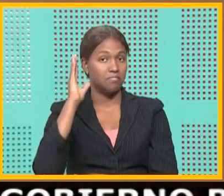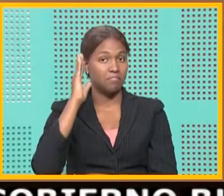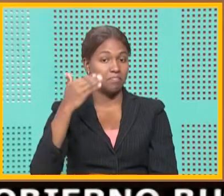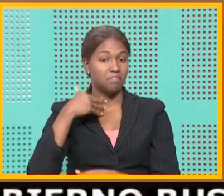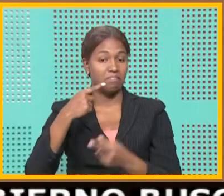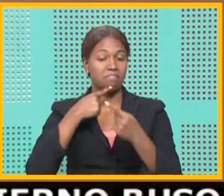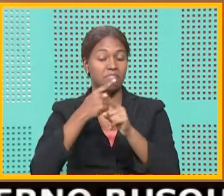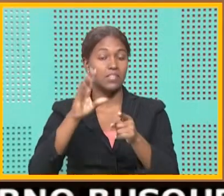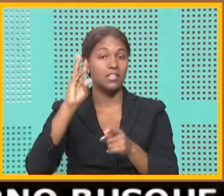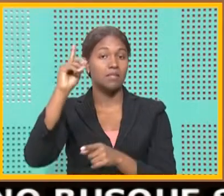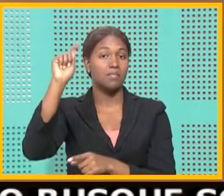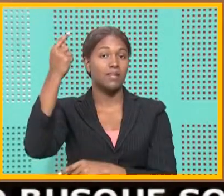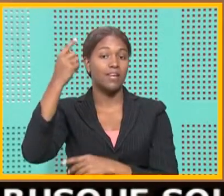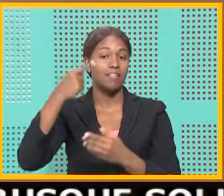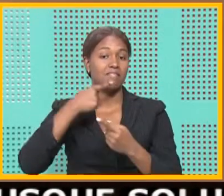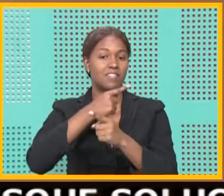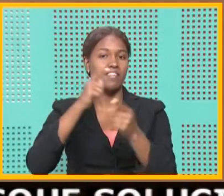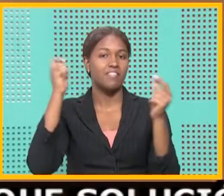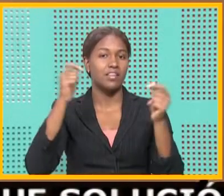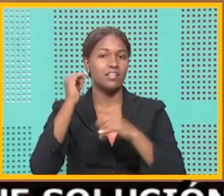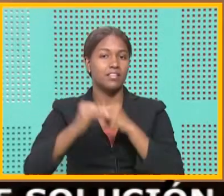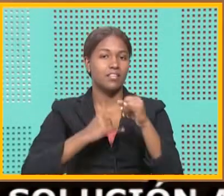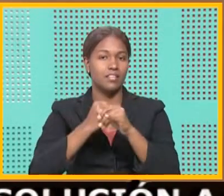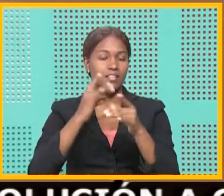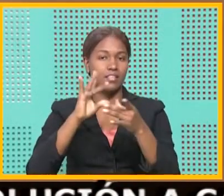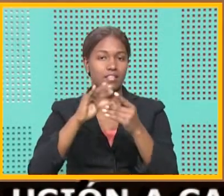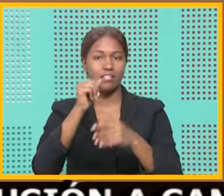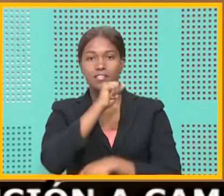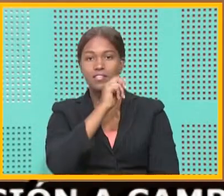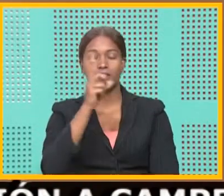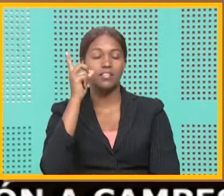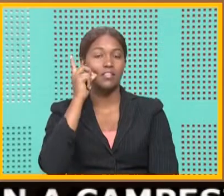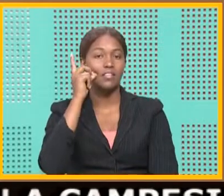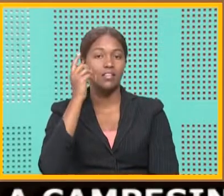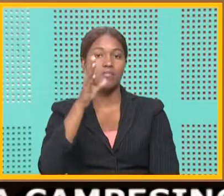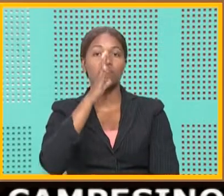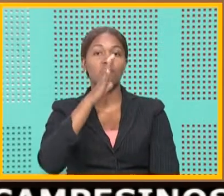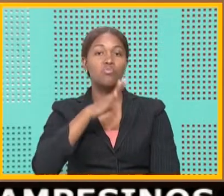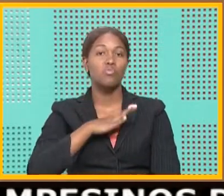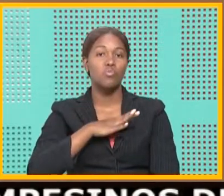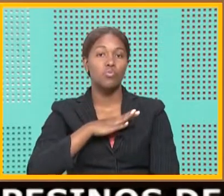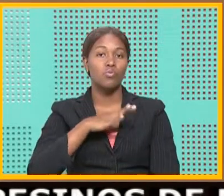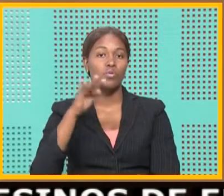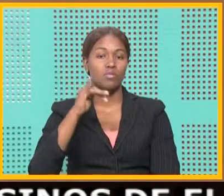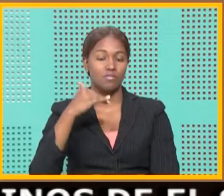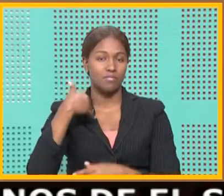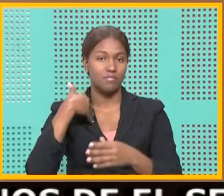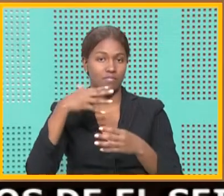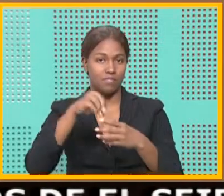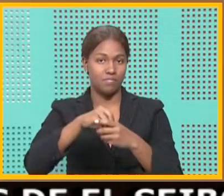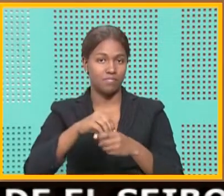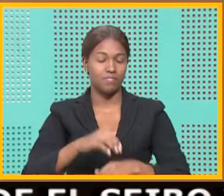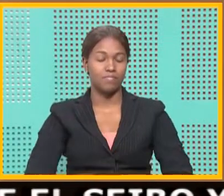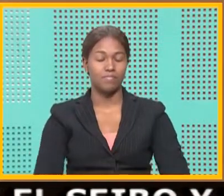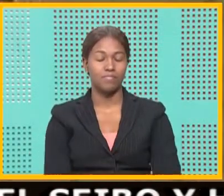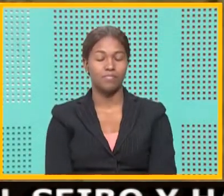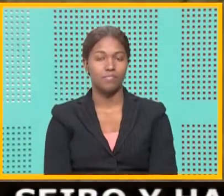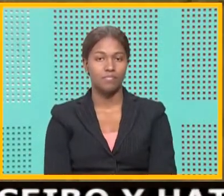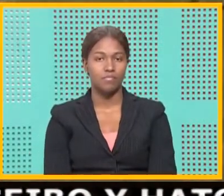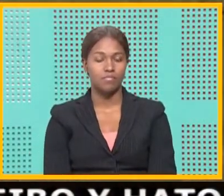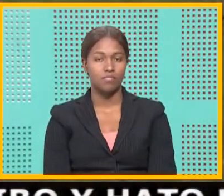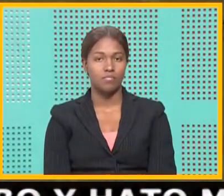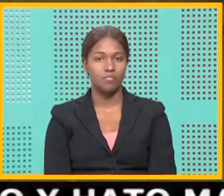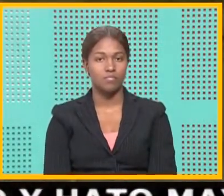anunció la 11ª edición del Festival Internacional de Santo Domingo, Mujeres en Corto. Estaremos